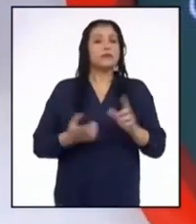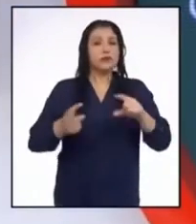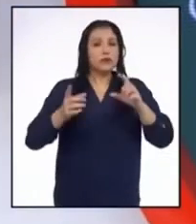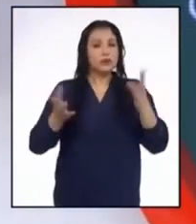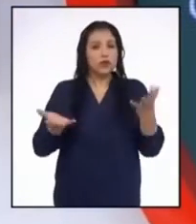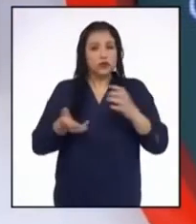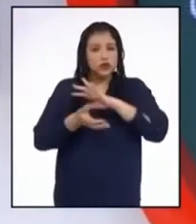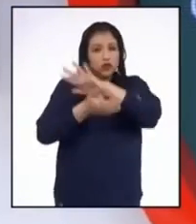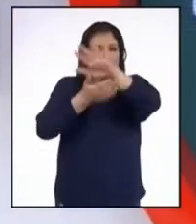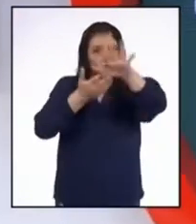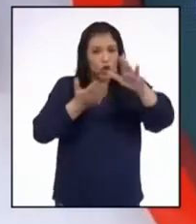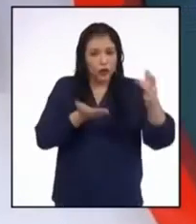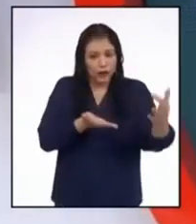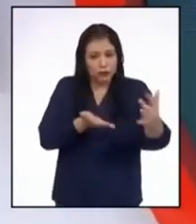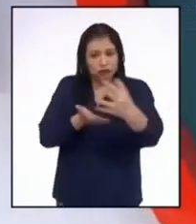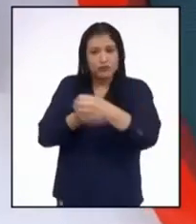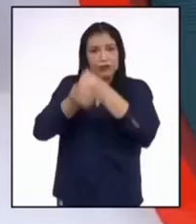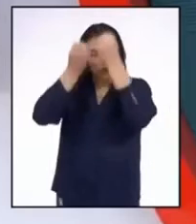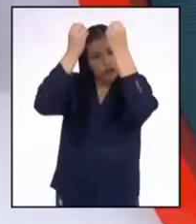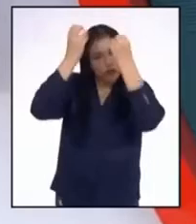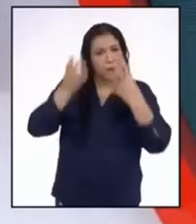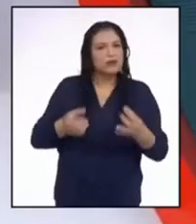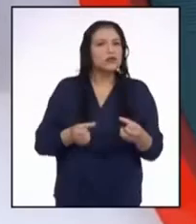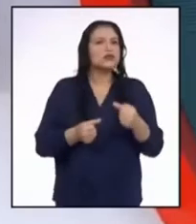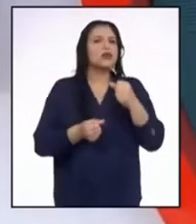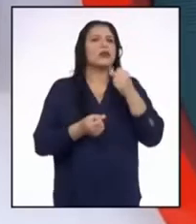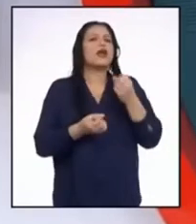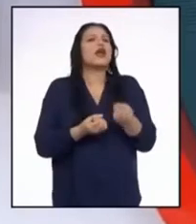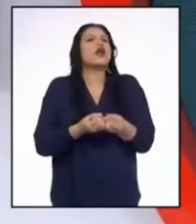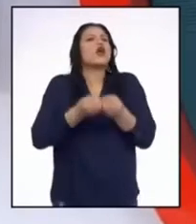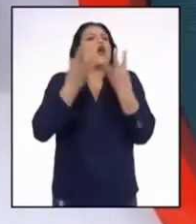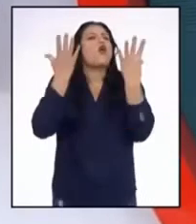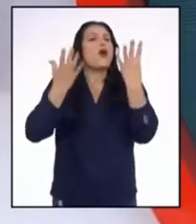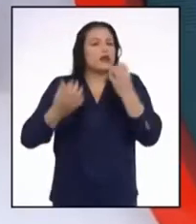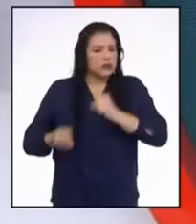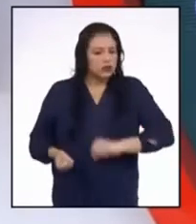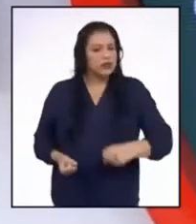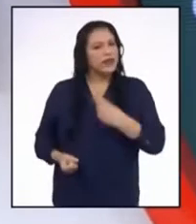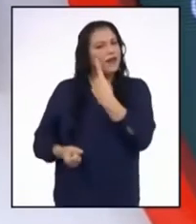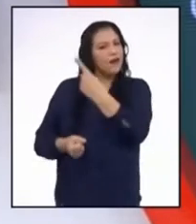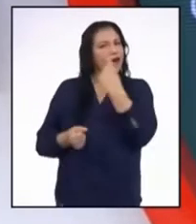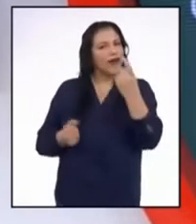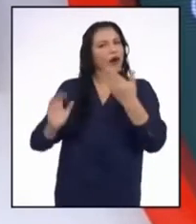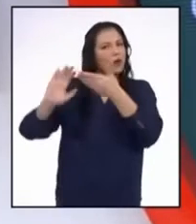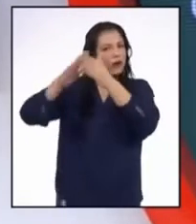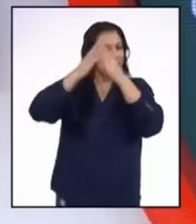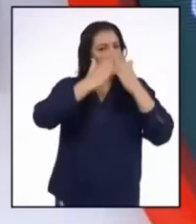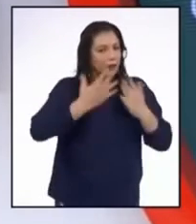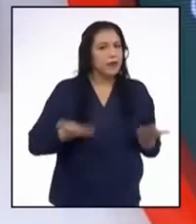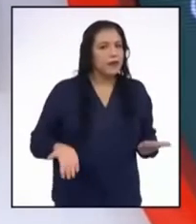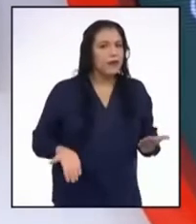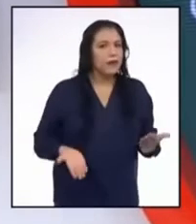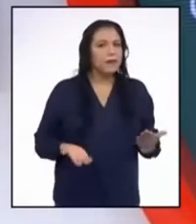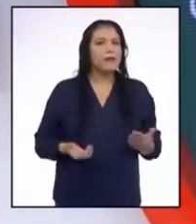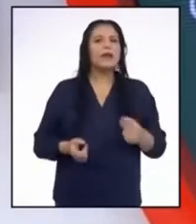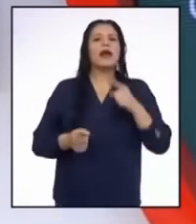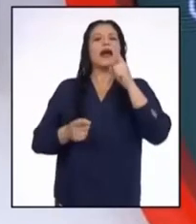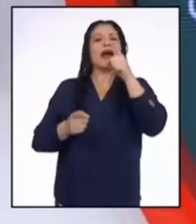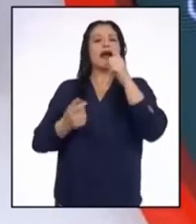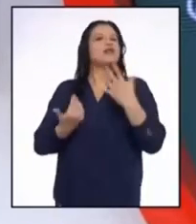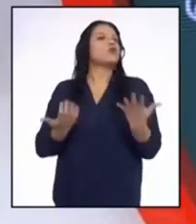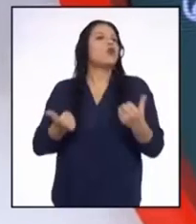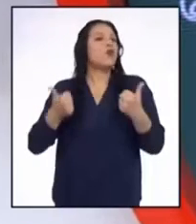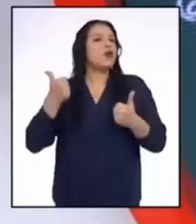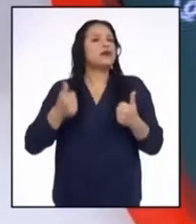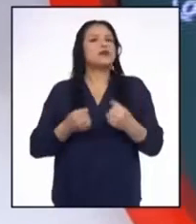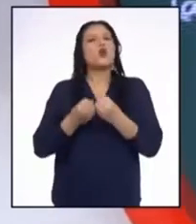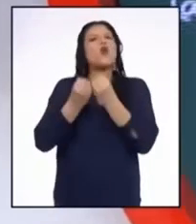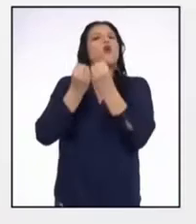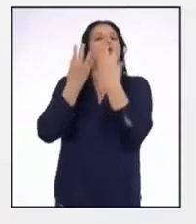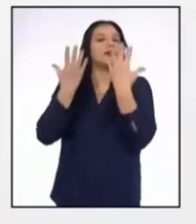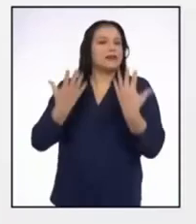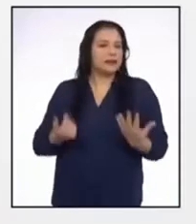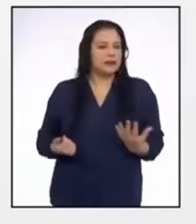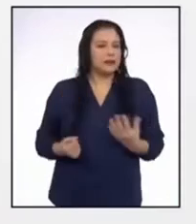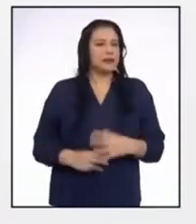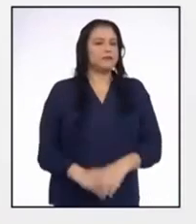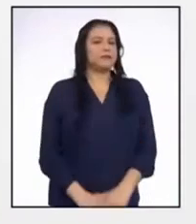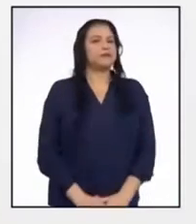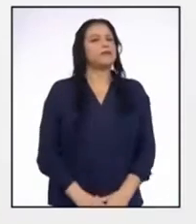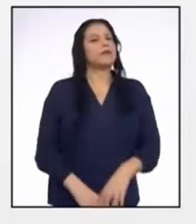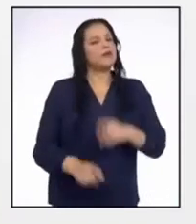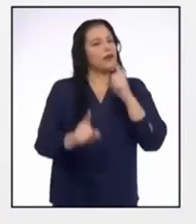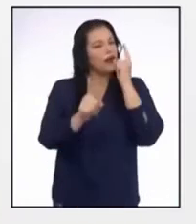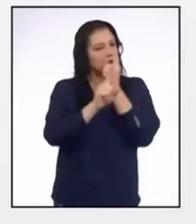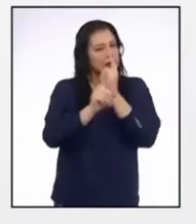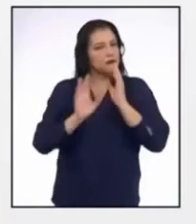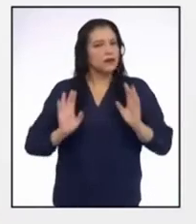recopilación de datos que hicimos sobre el número de hijos por familia de la comunidad Quichua y Shipibo-Conibo es una variable cuantitativa.